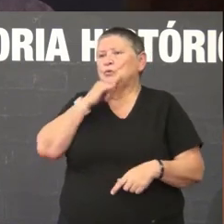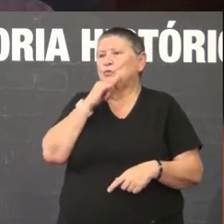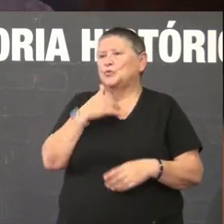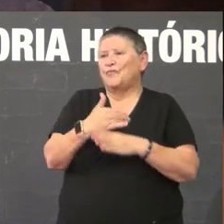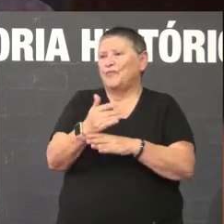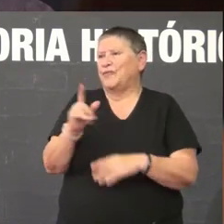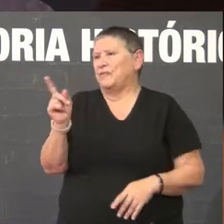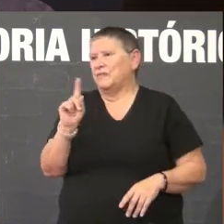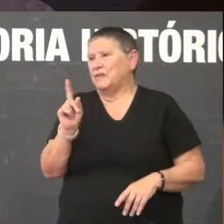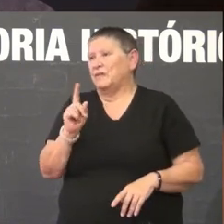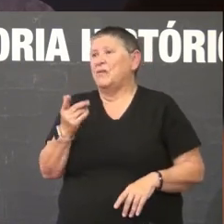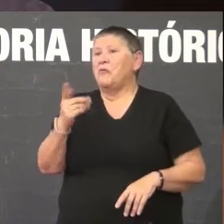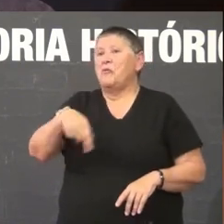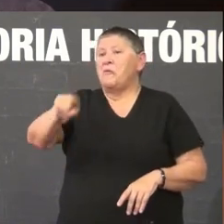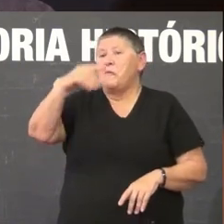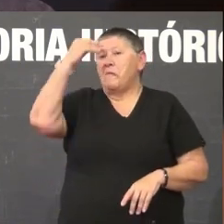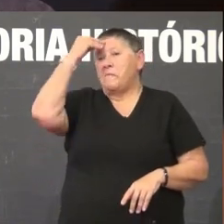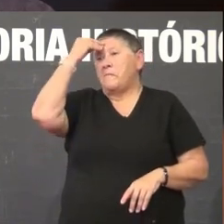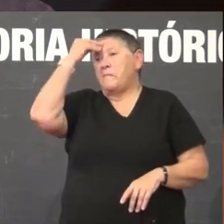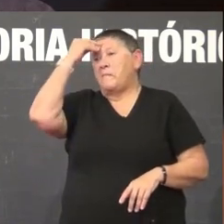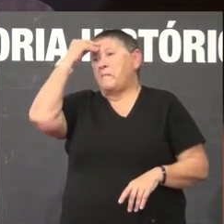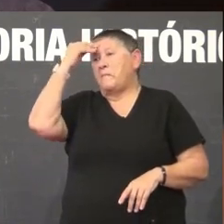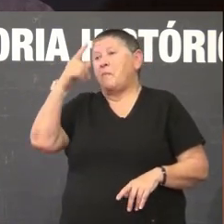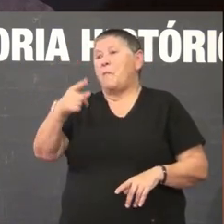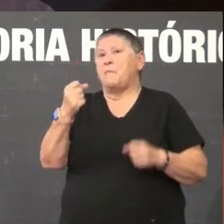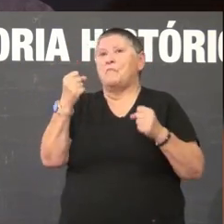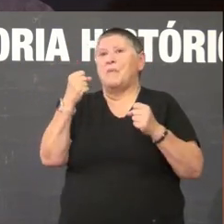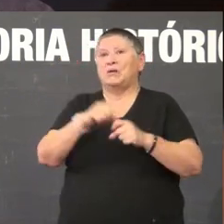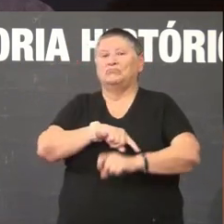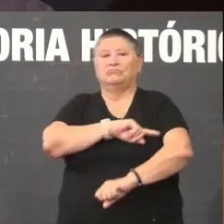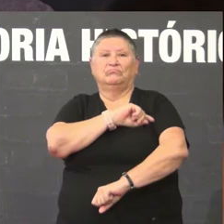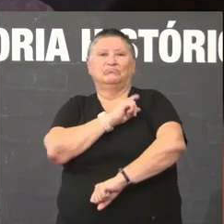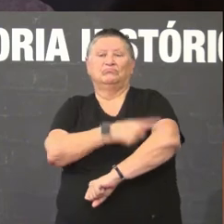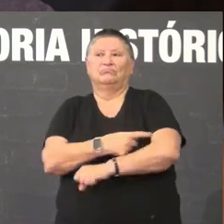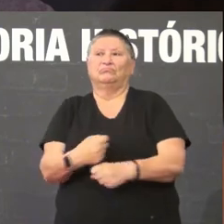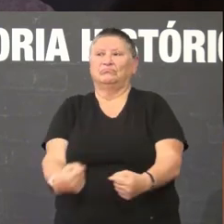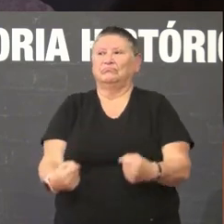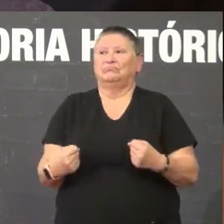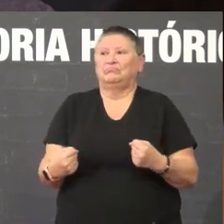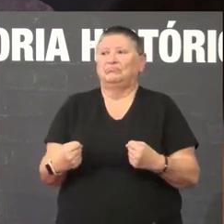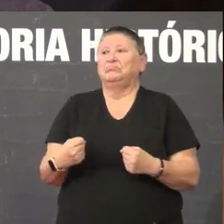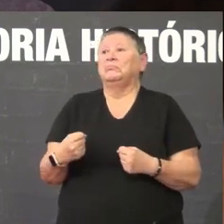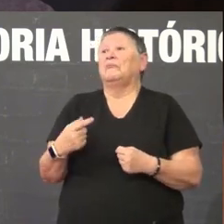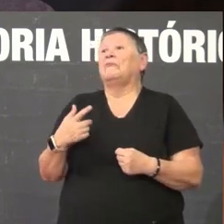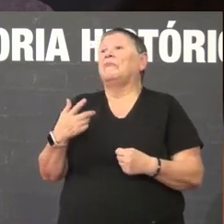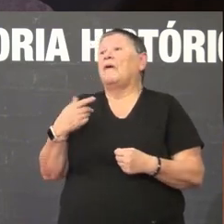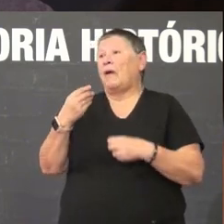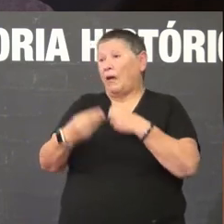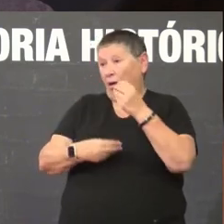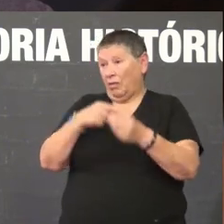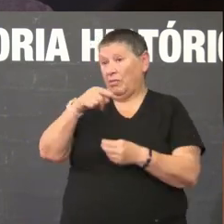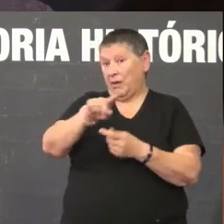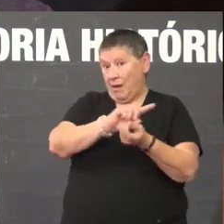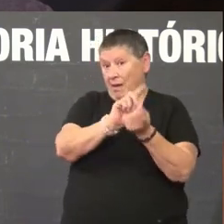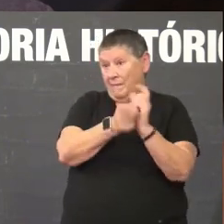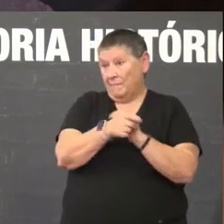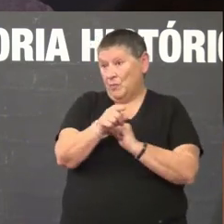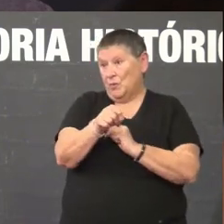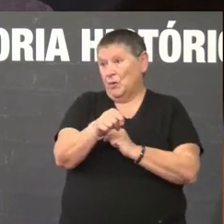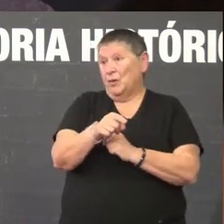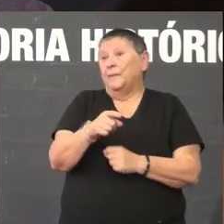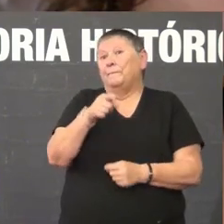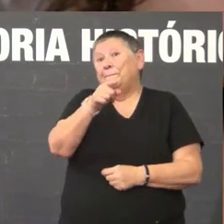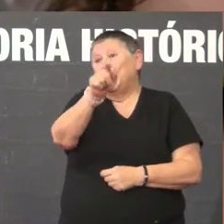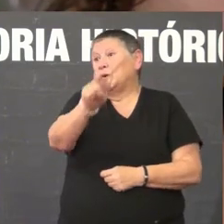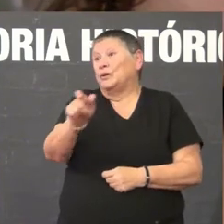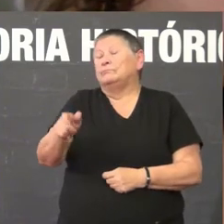pensaban que eran os máis aguerridos e os que tiñan máis fortaleza para realizar aquel cambio, non o quixeron